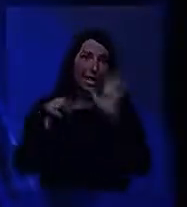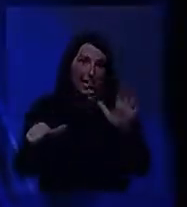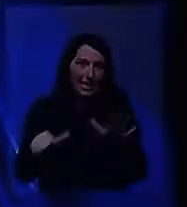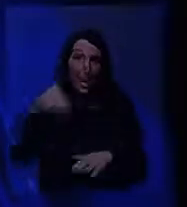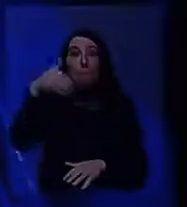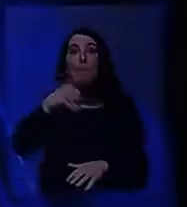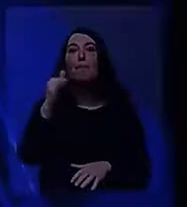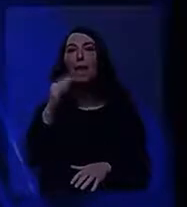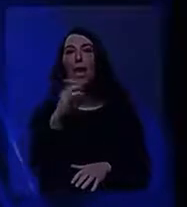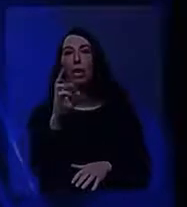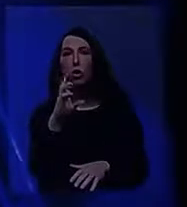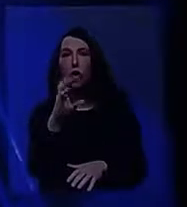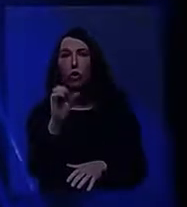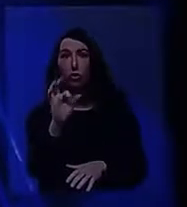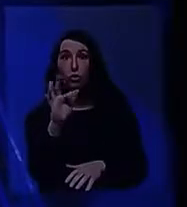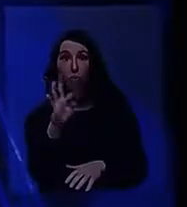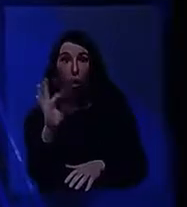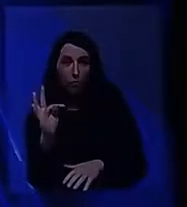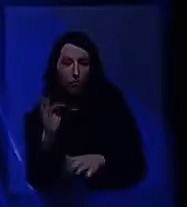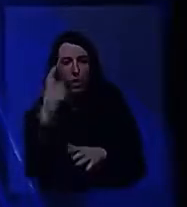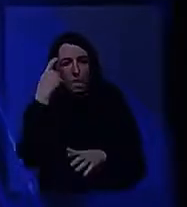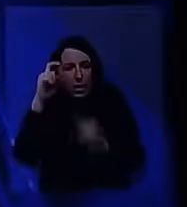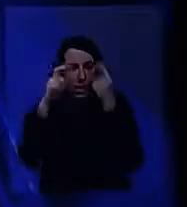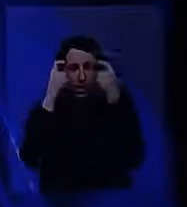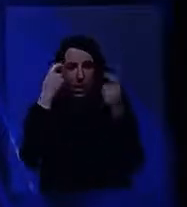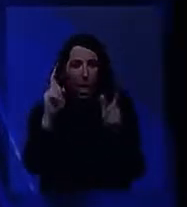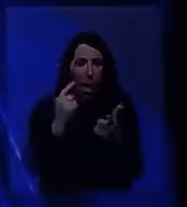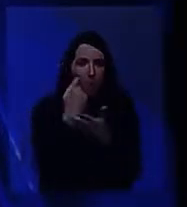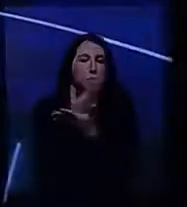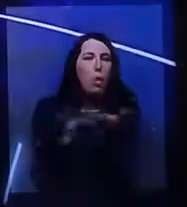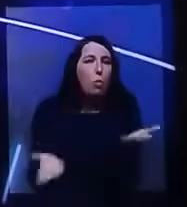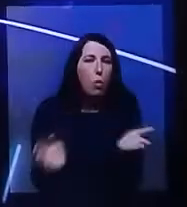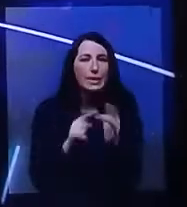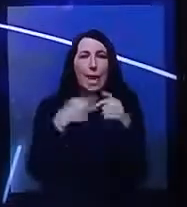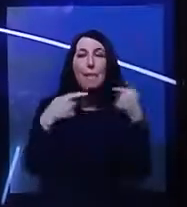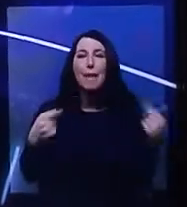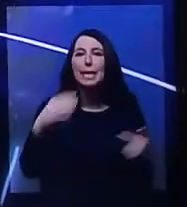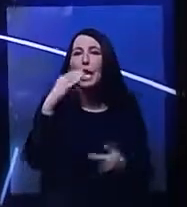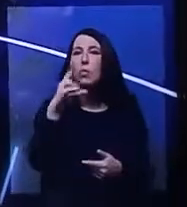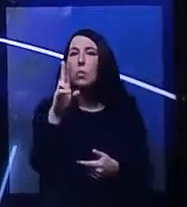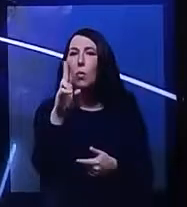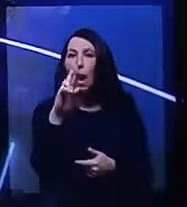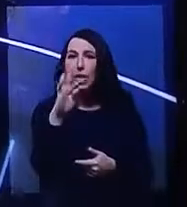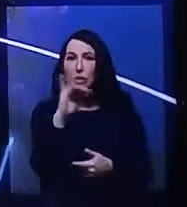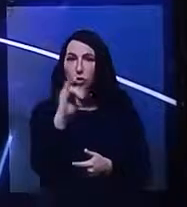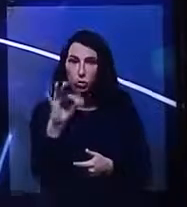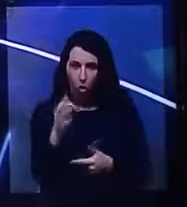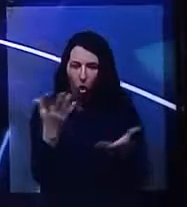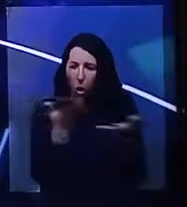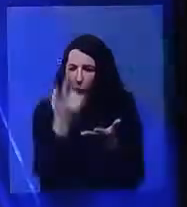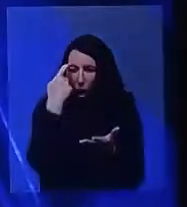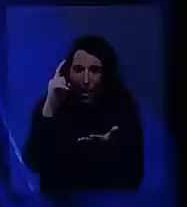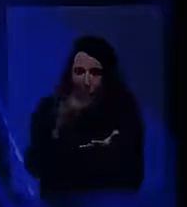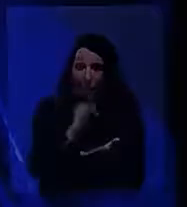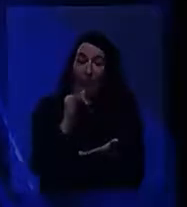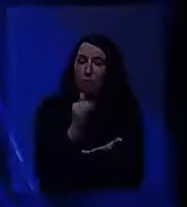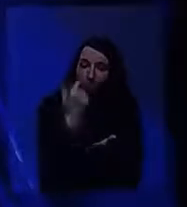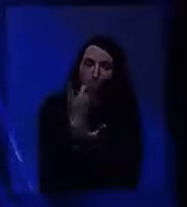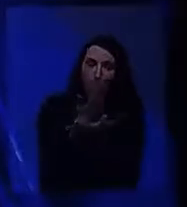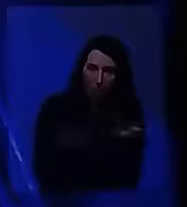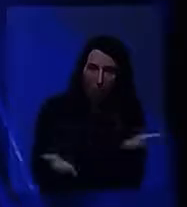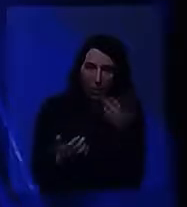un soporte que estaba hecho básicamente de material de cuarzo. ¿Cuál es la idea? Ahora vamos a ver en un informe cómo es que